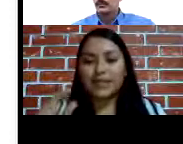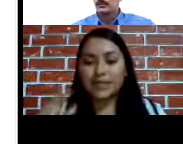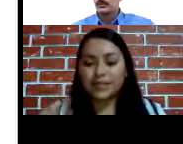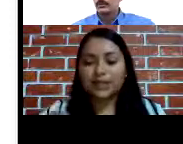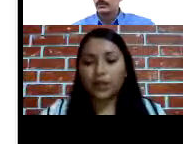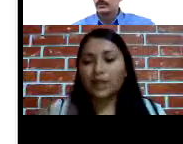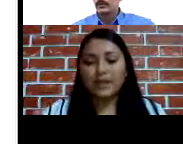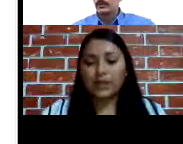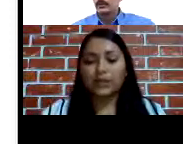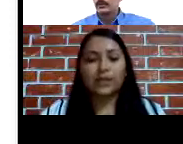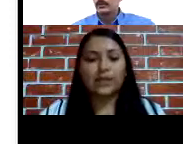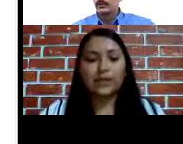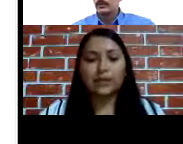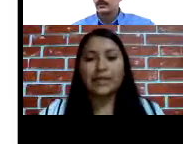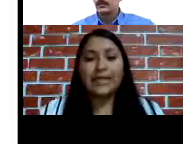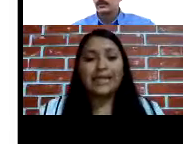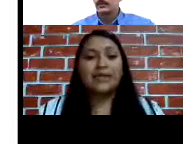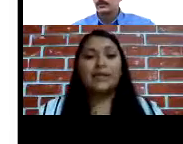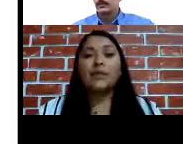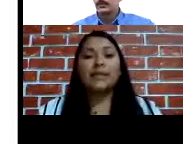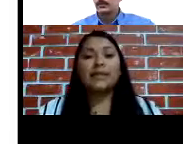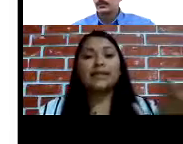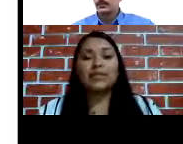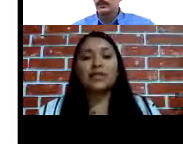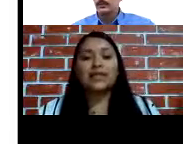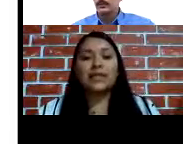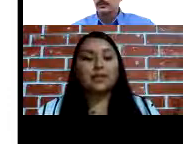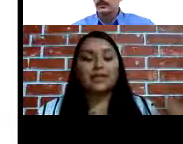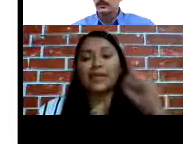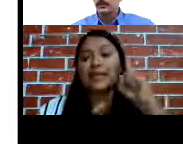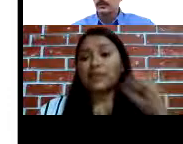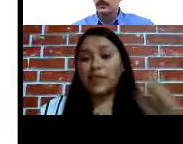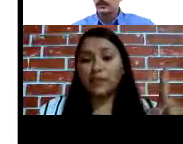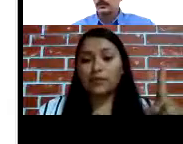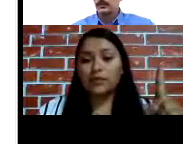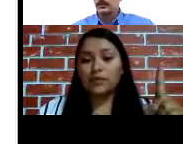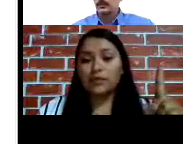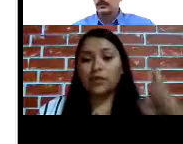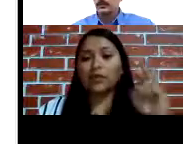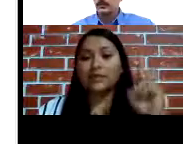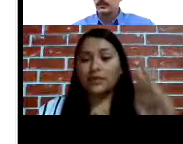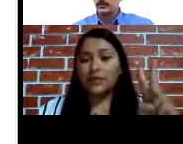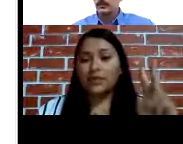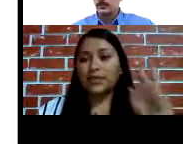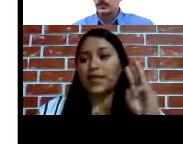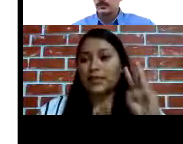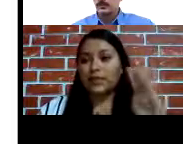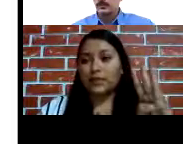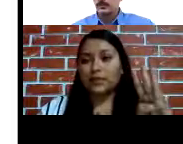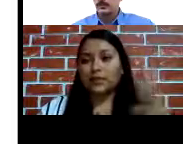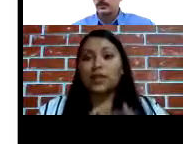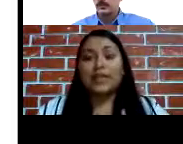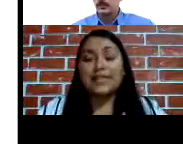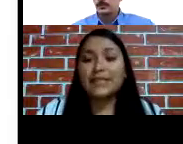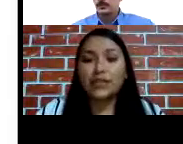tiene este enfoque, este método de DIME. Y bien importante, ¿qué es lo que hacemos? Identificamos, contenemos y